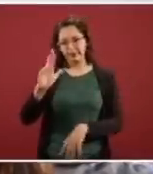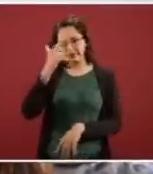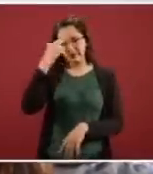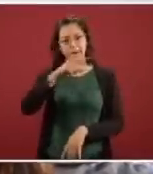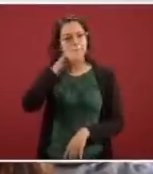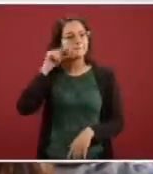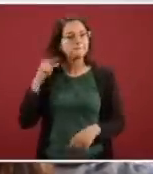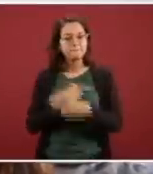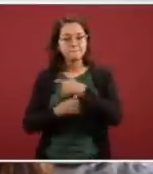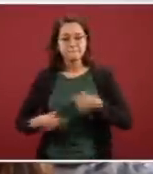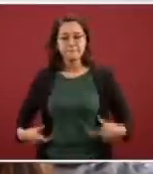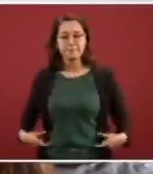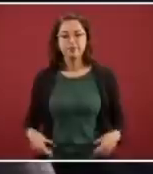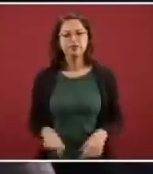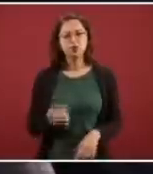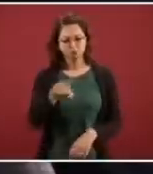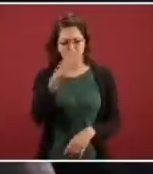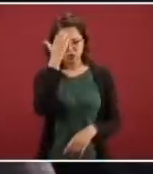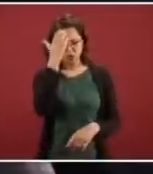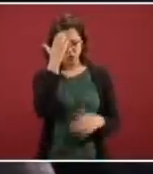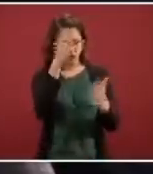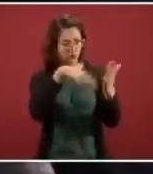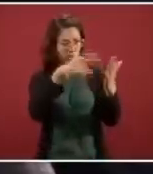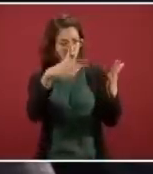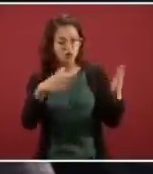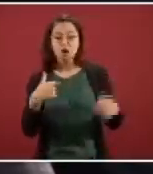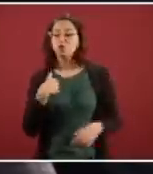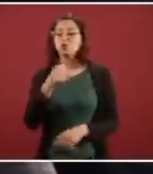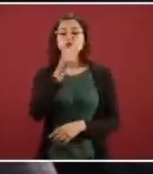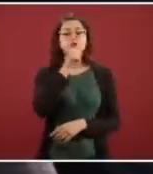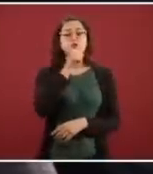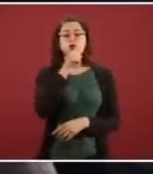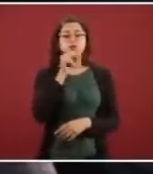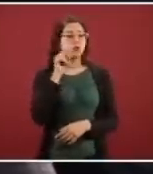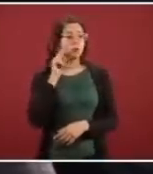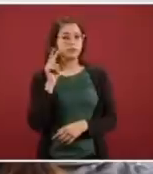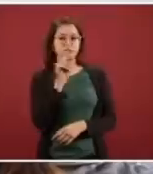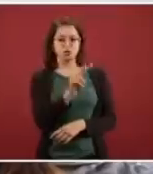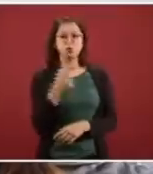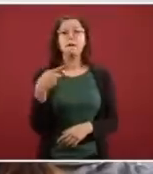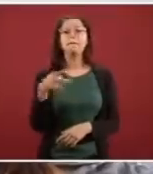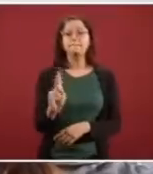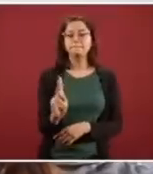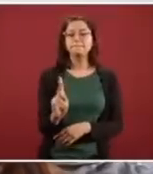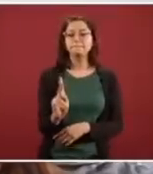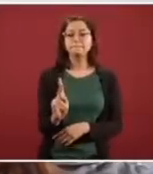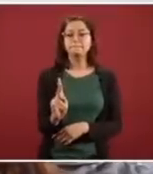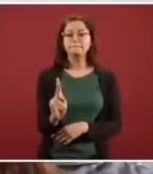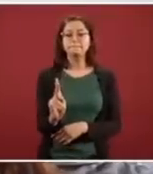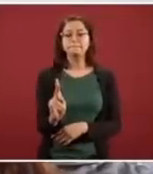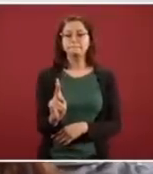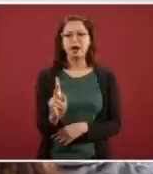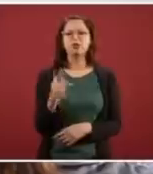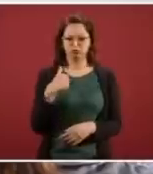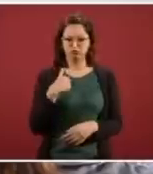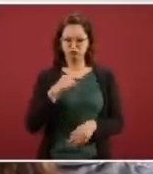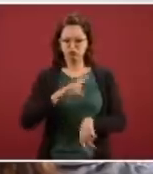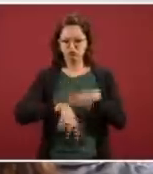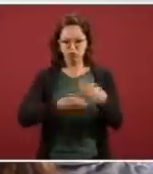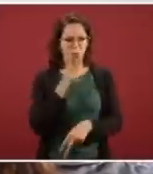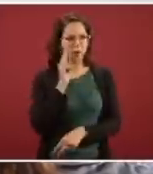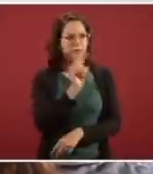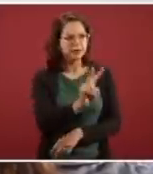Emiliano Zapata. ¿Conoce usted la pintura, presidente? No, no la he visto, no la he visto, pero la voy a ver,